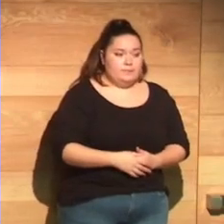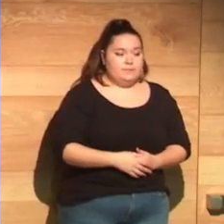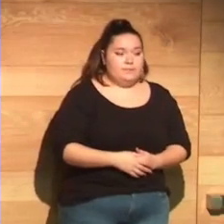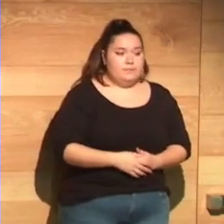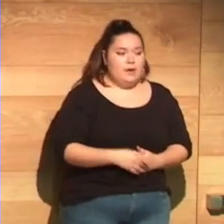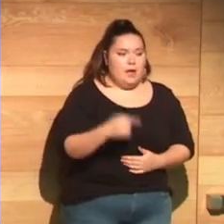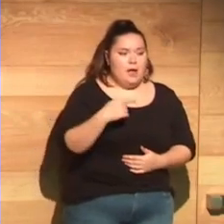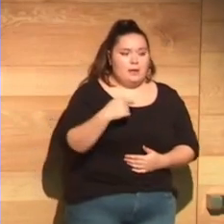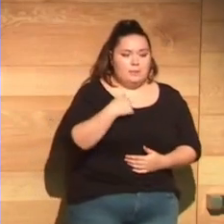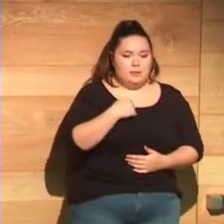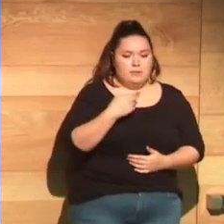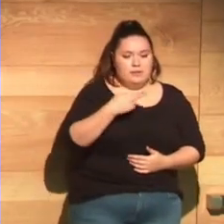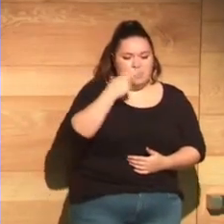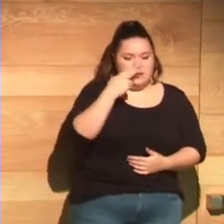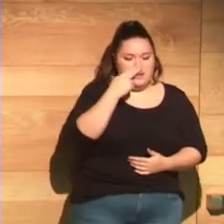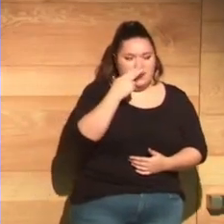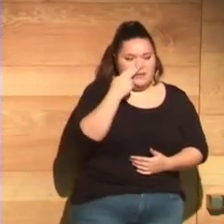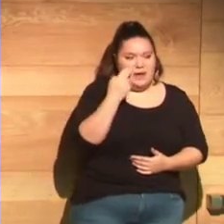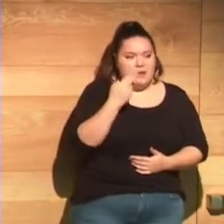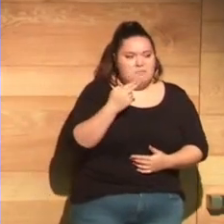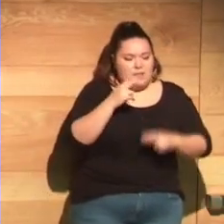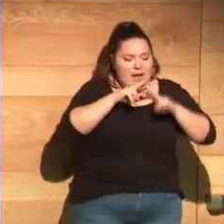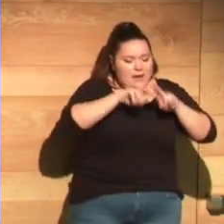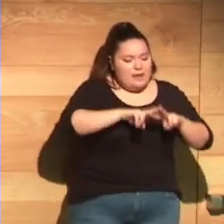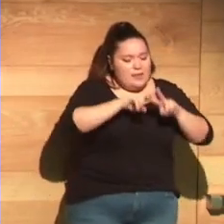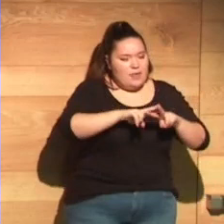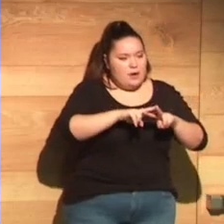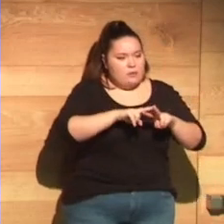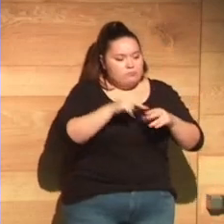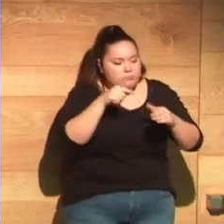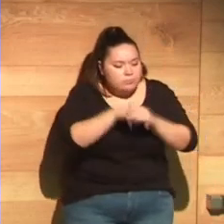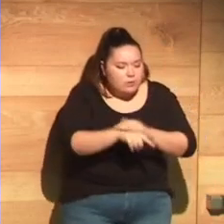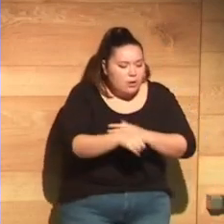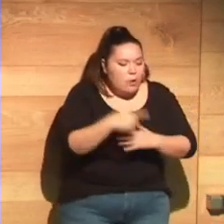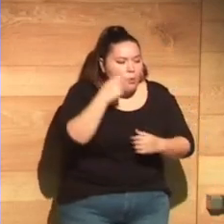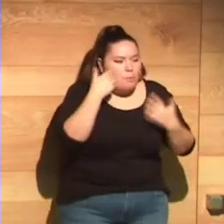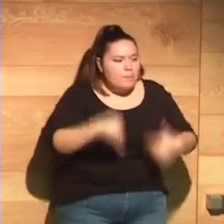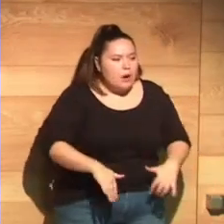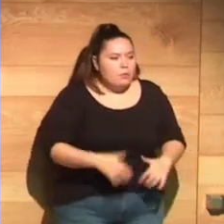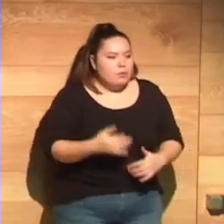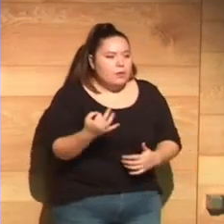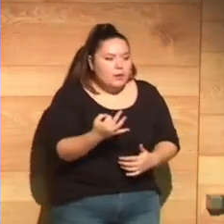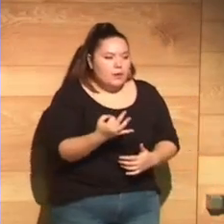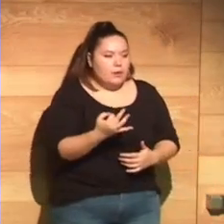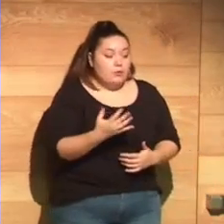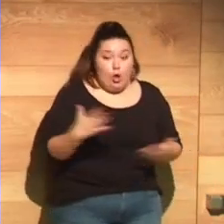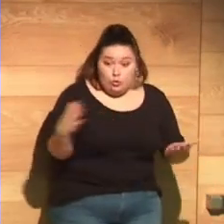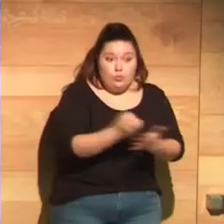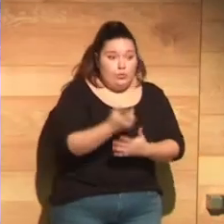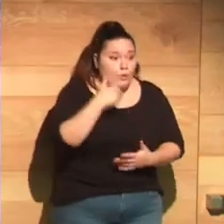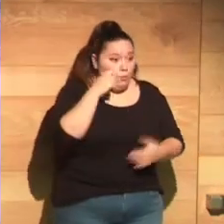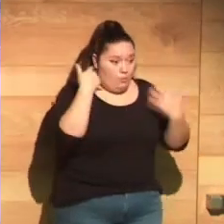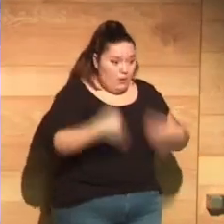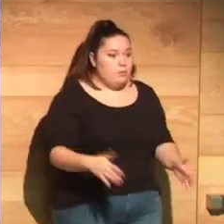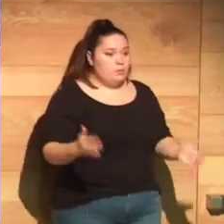detrás, porque es que no hay muchas veces esa intención de analizar lo que hay detrás, y a mí me interesa, cuando hago una biografía, analizar